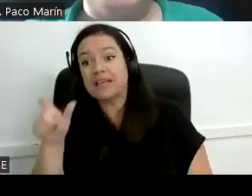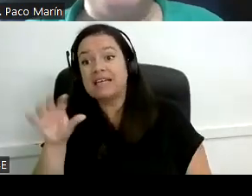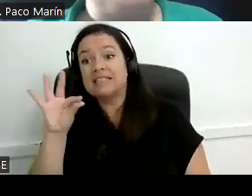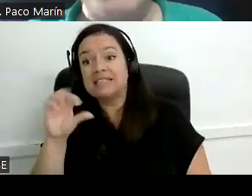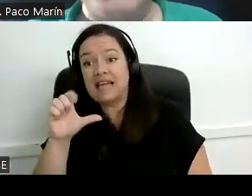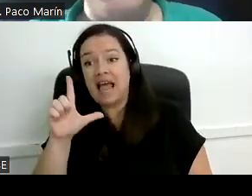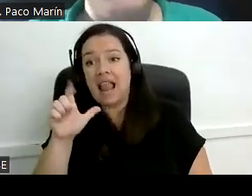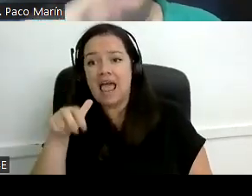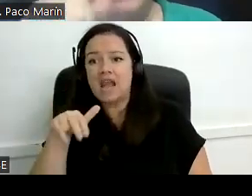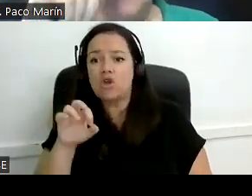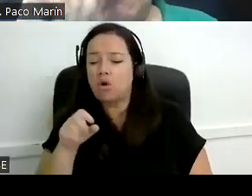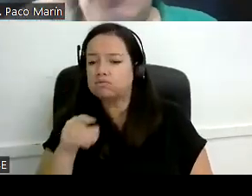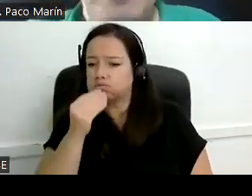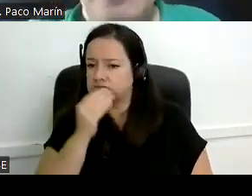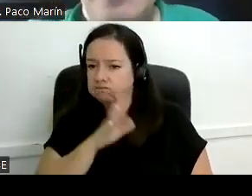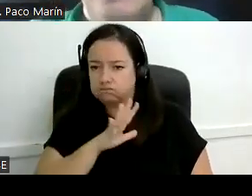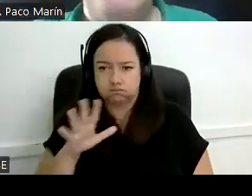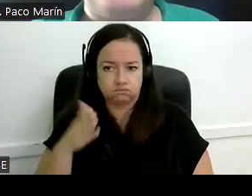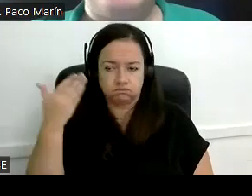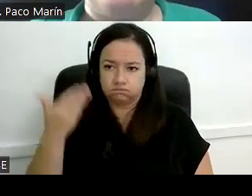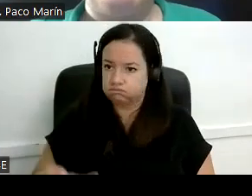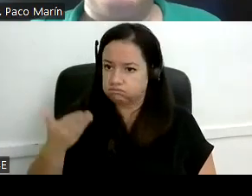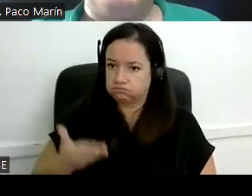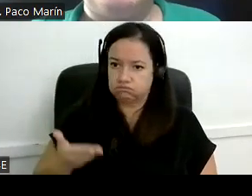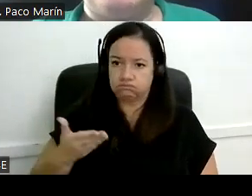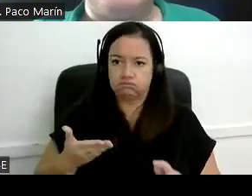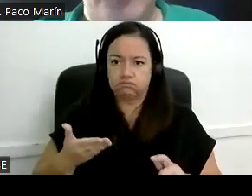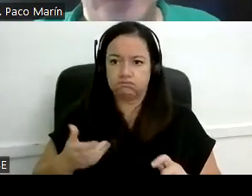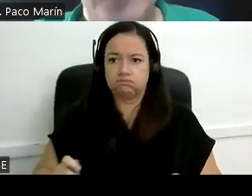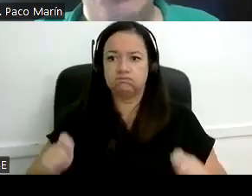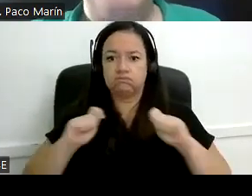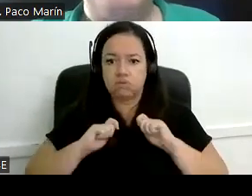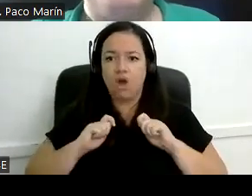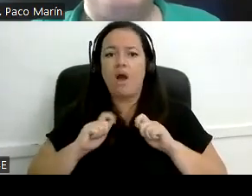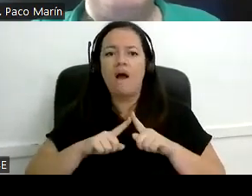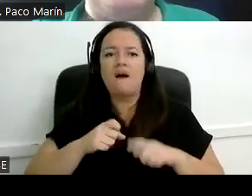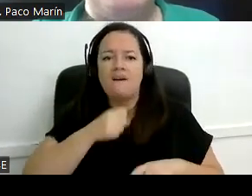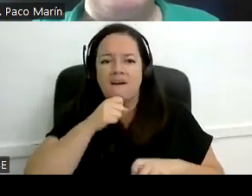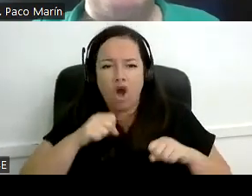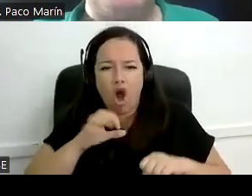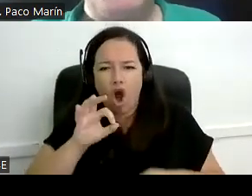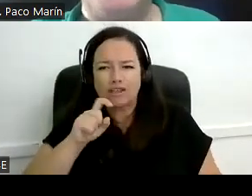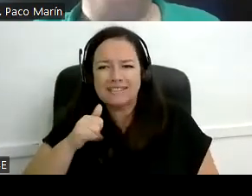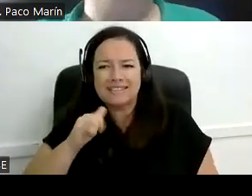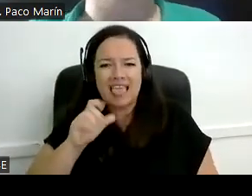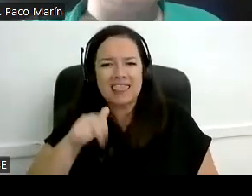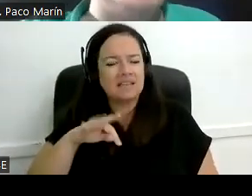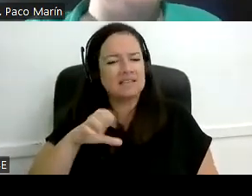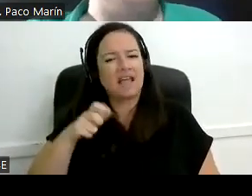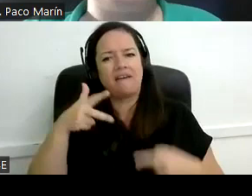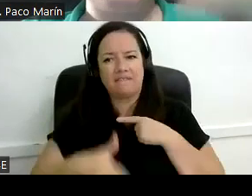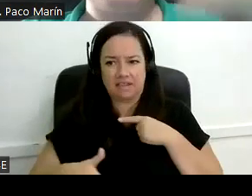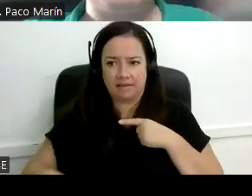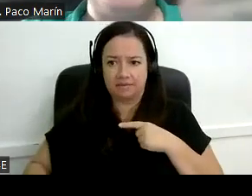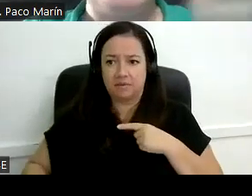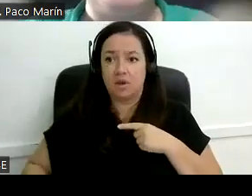sería un cofactor fundamental en la antioxidación, como antioxidante. Después de toda la